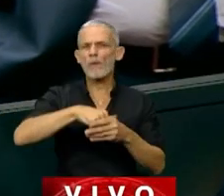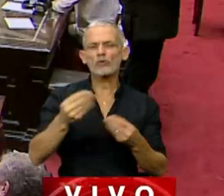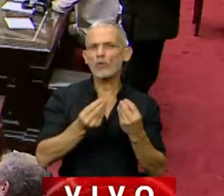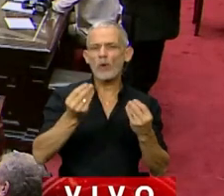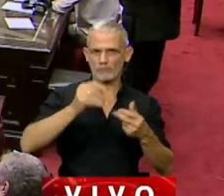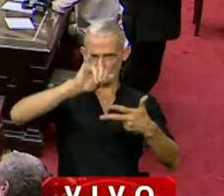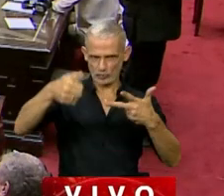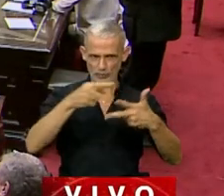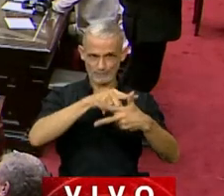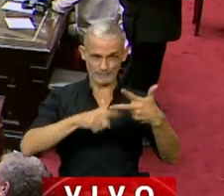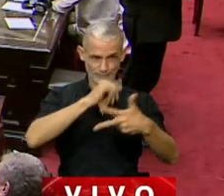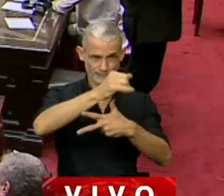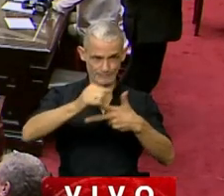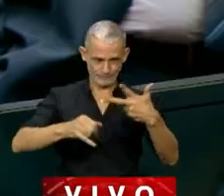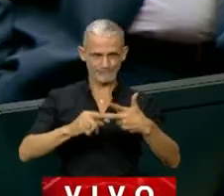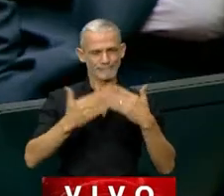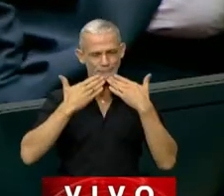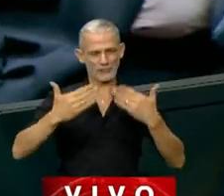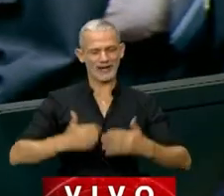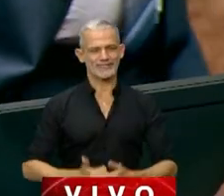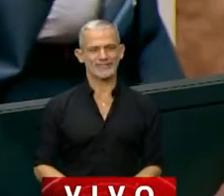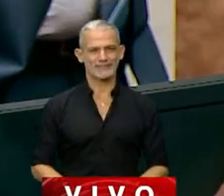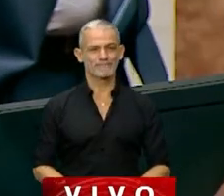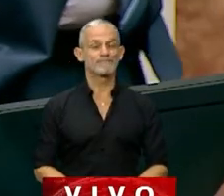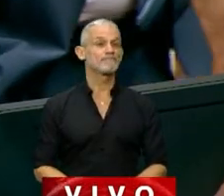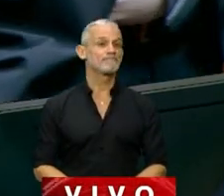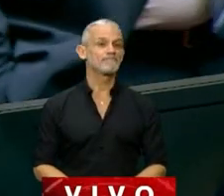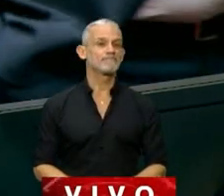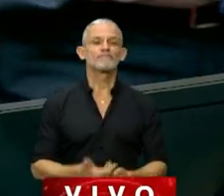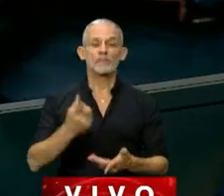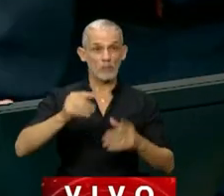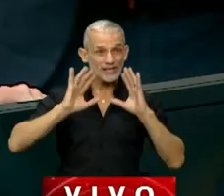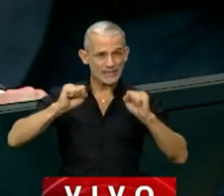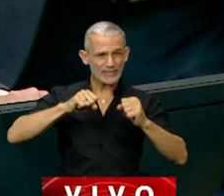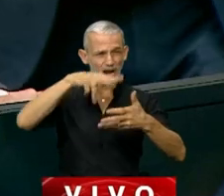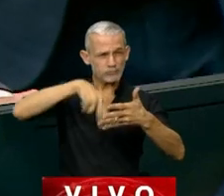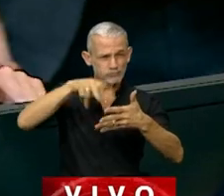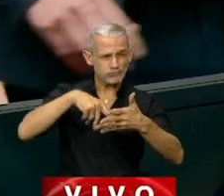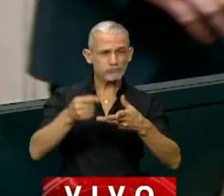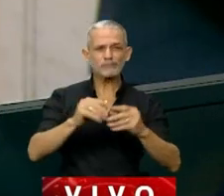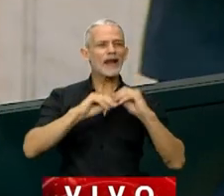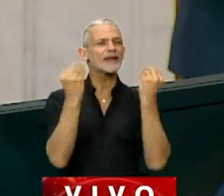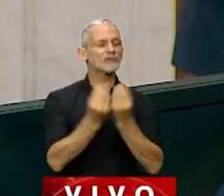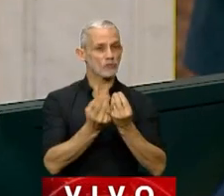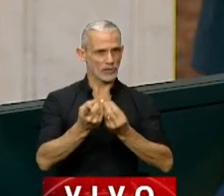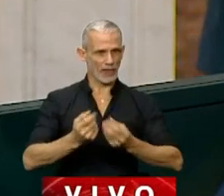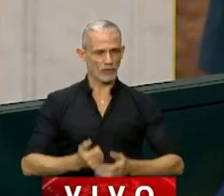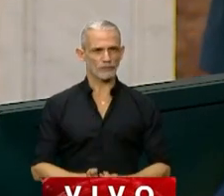voto. Afirmativo, presidente. Gracias. Por secretaría se hará lectura del